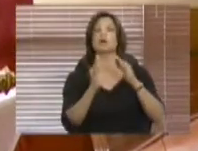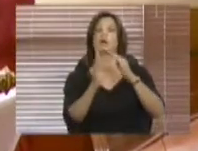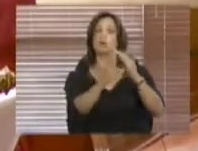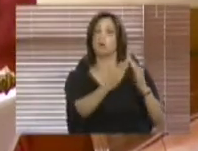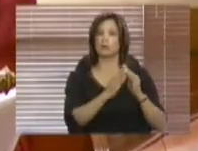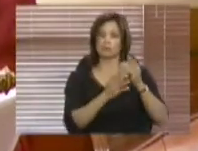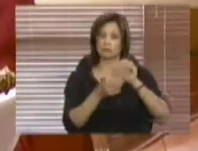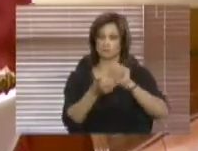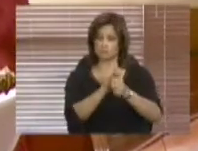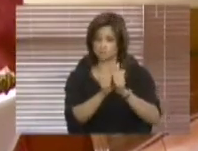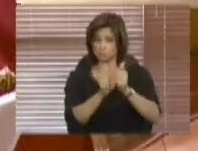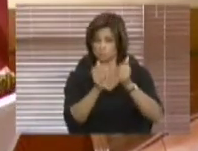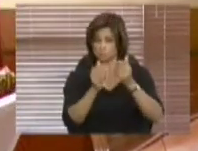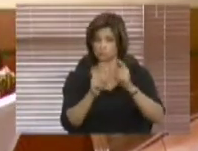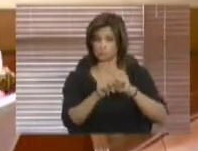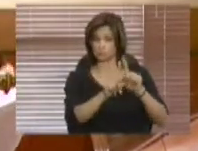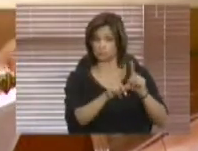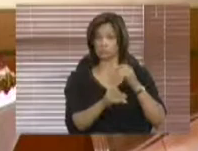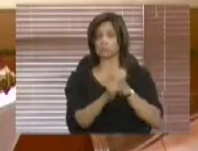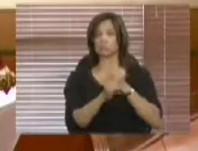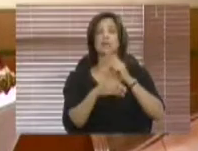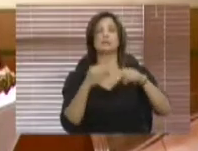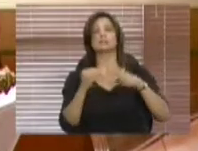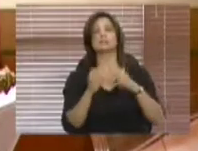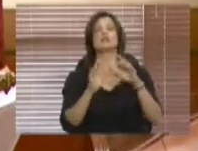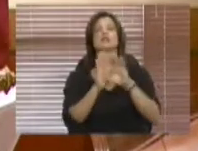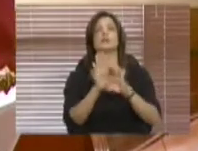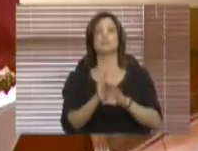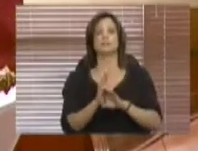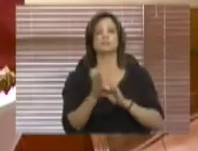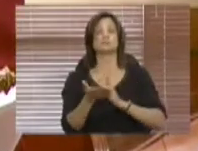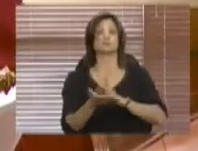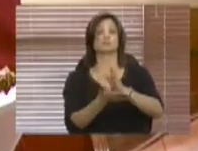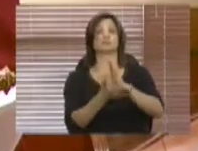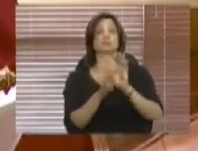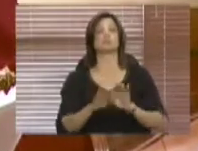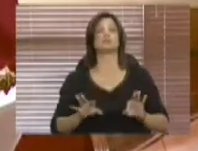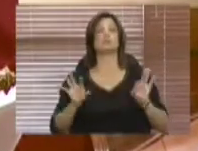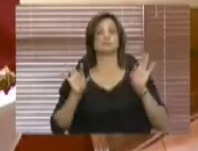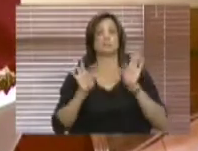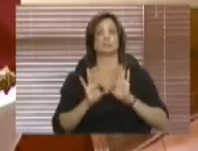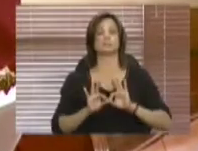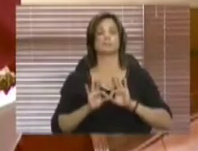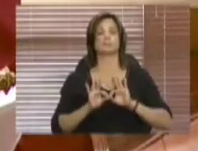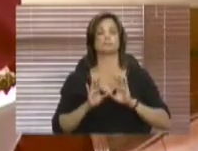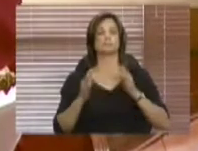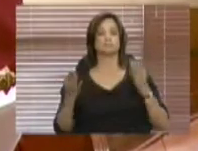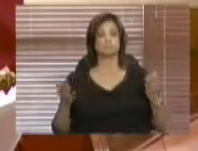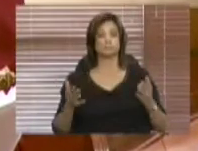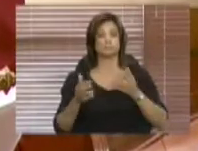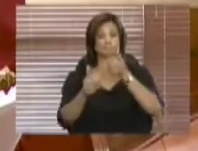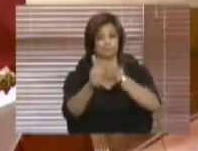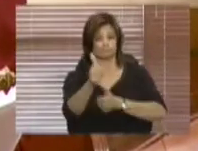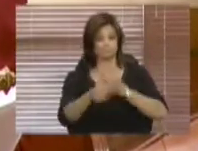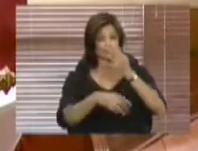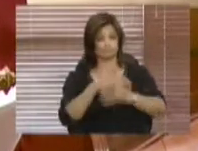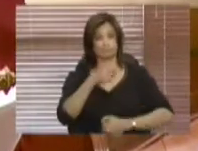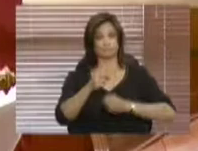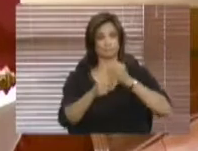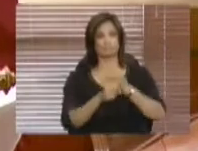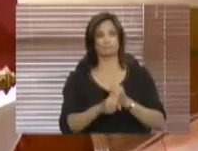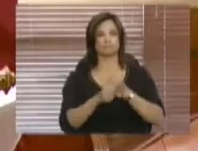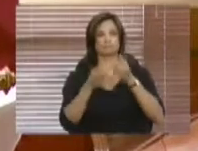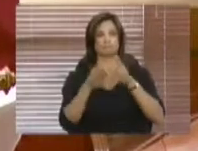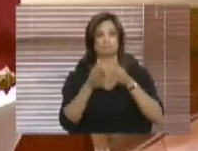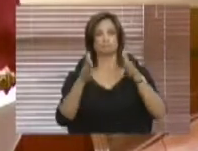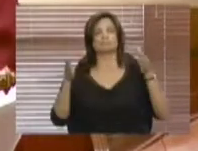y deportivos sobre constitución y derechos fundamentales. Como cada año,